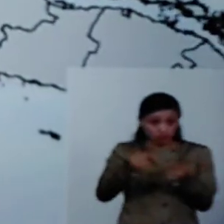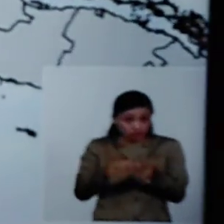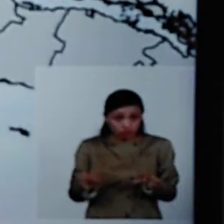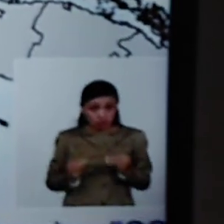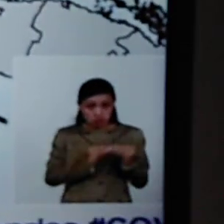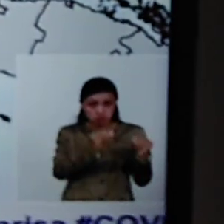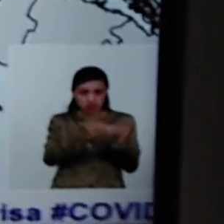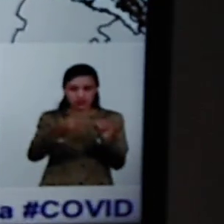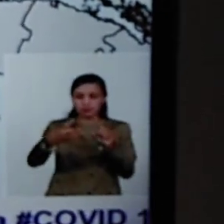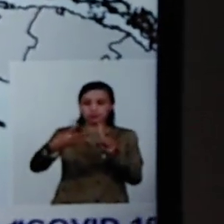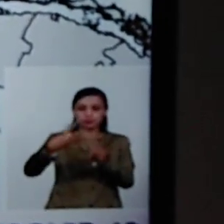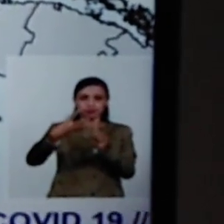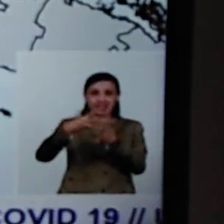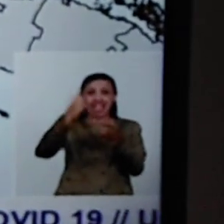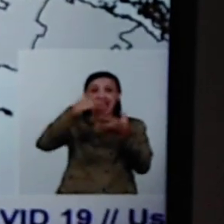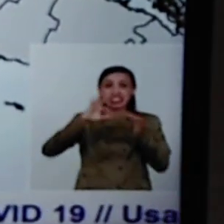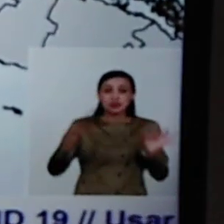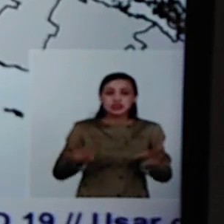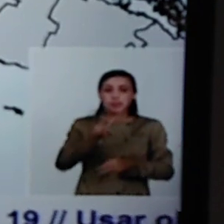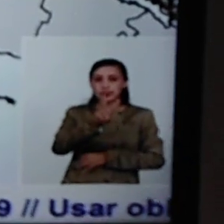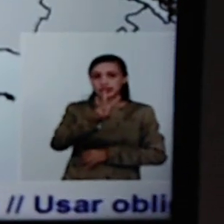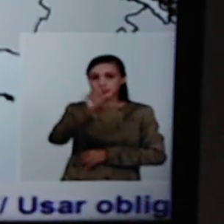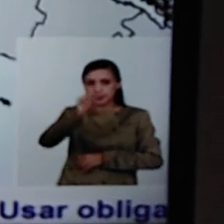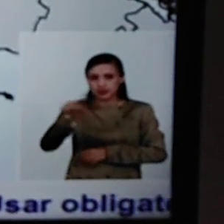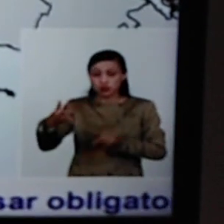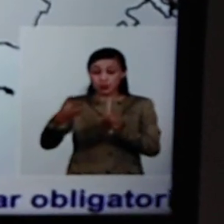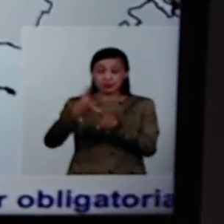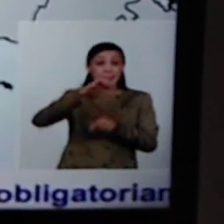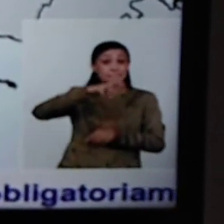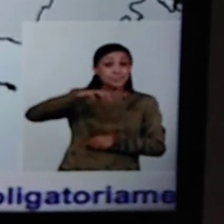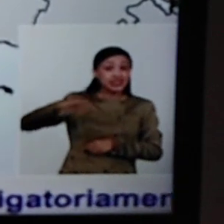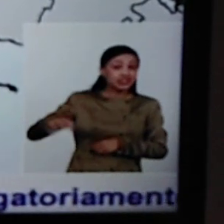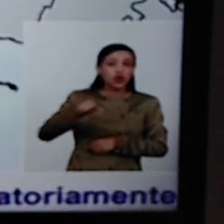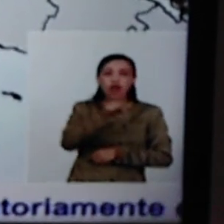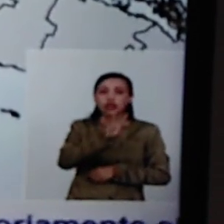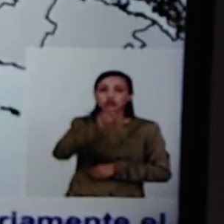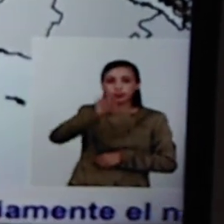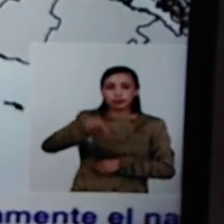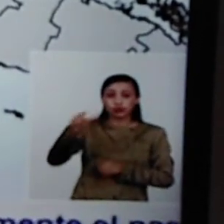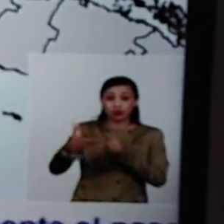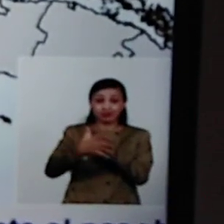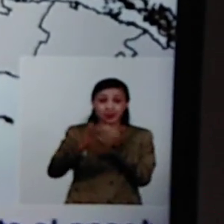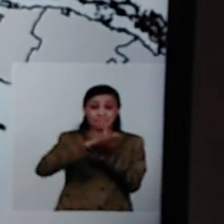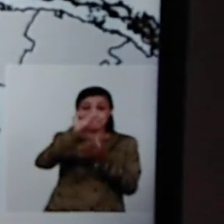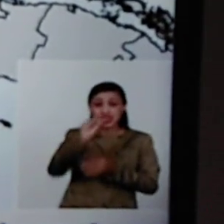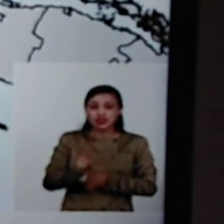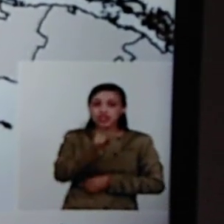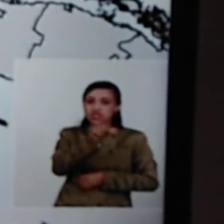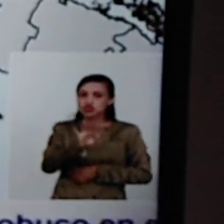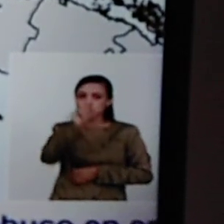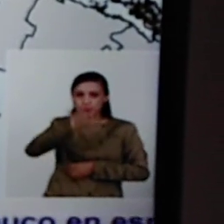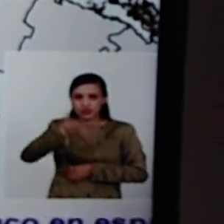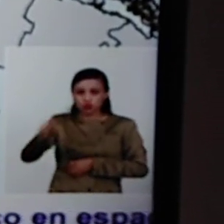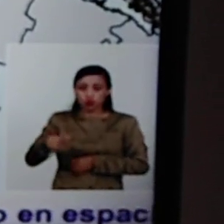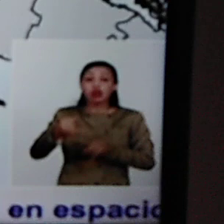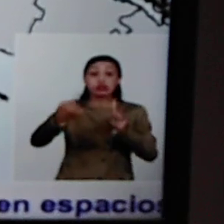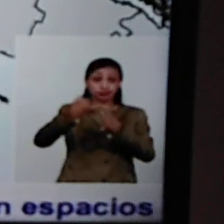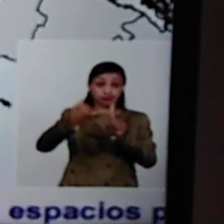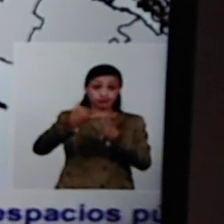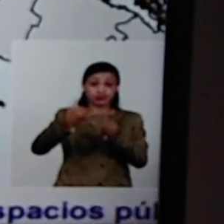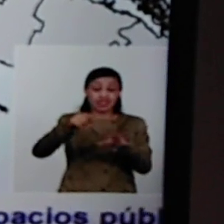le sigue Artemisa con 23, Pinar del Río con 14, Mayabeque con 18, y nuevamente el